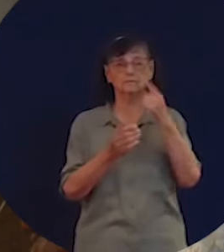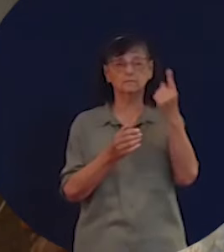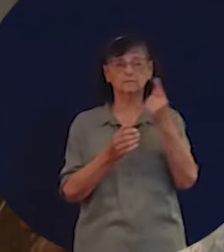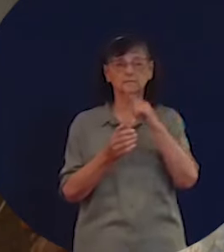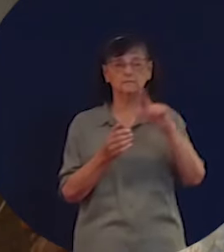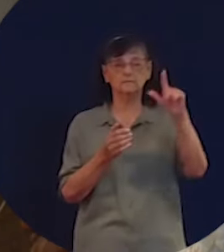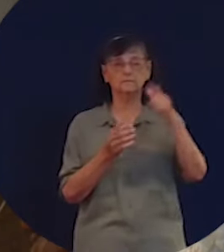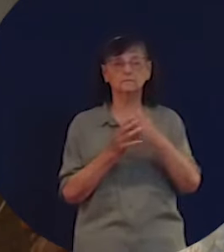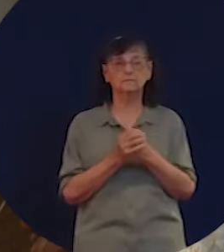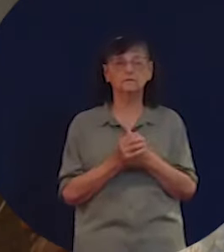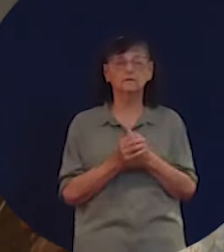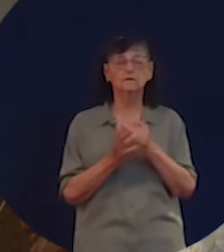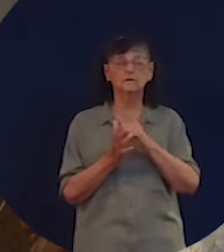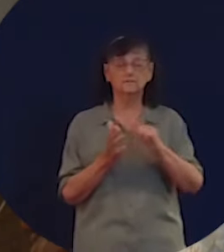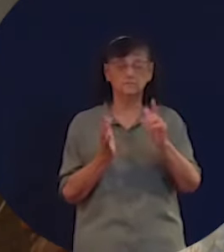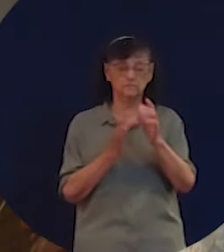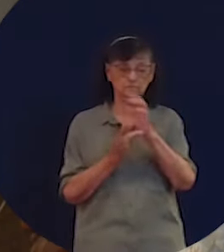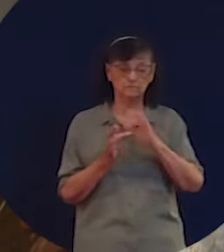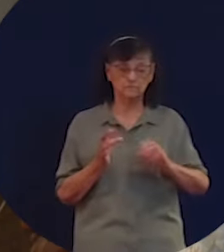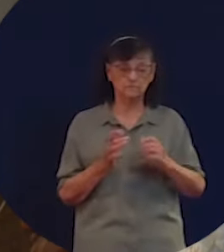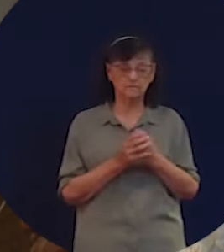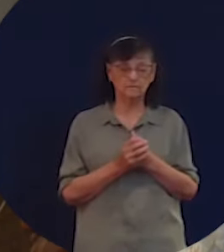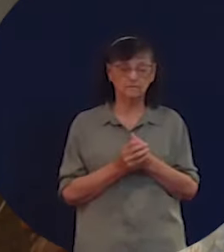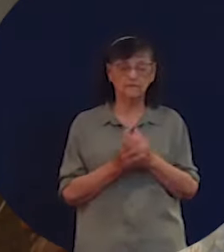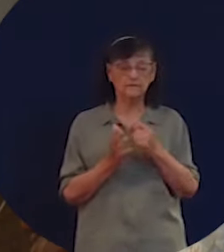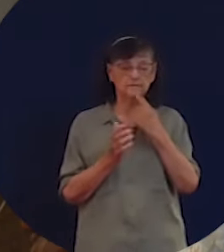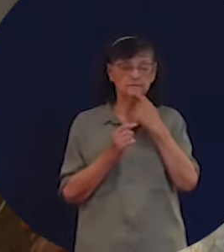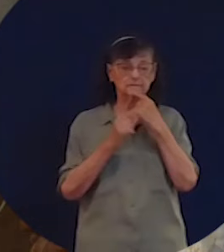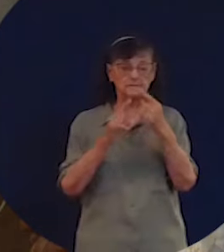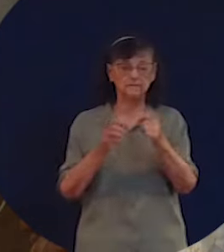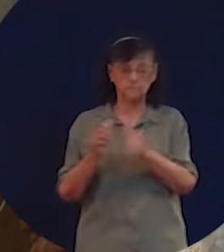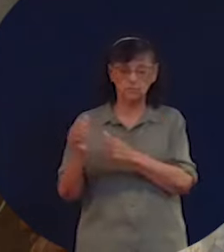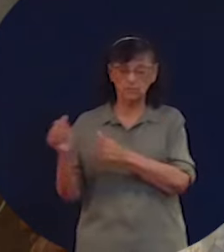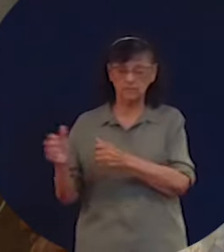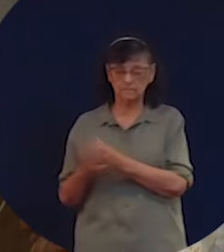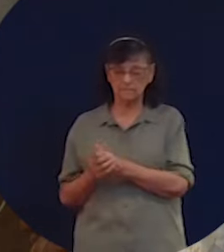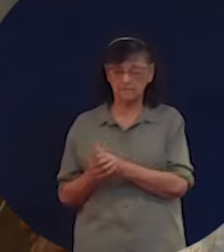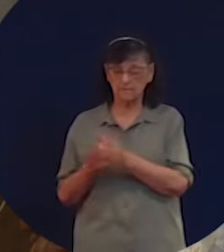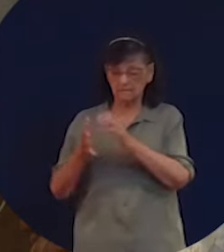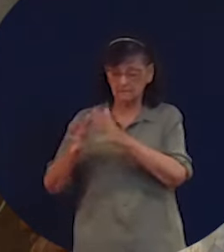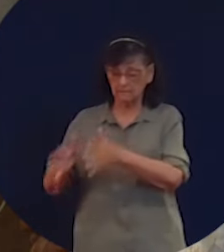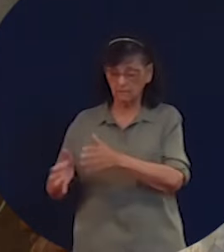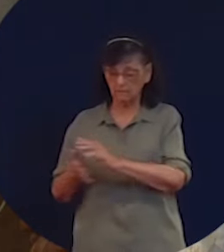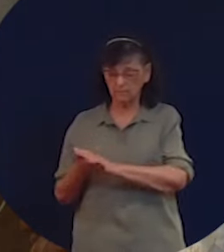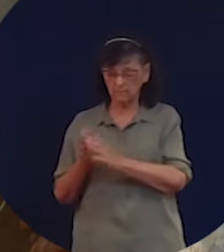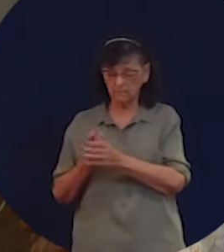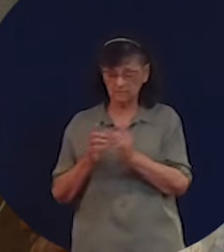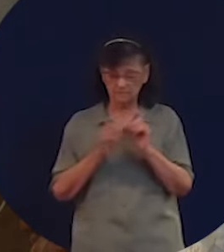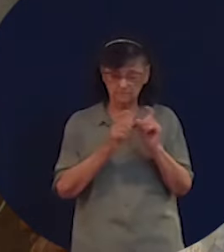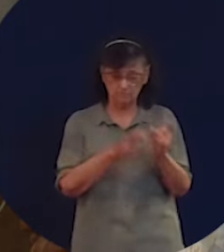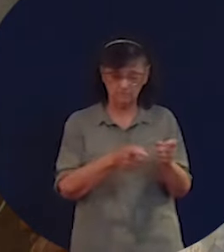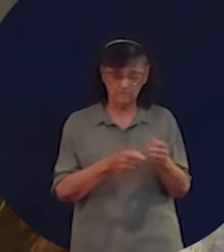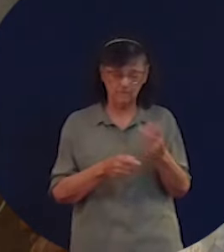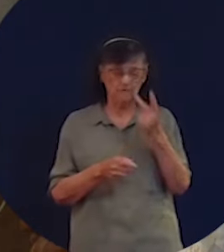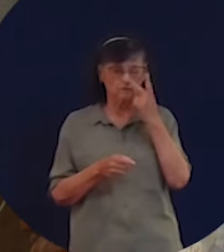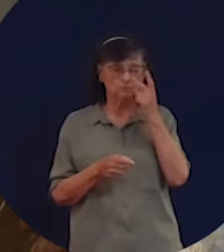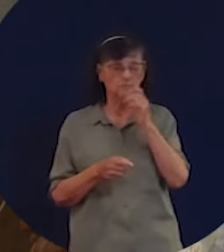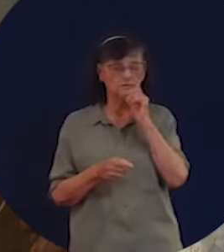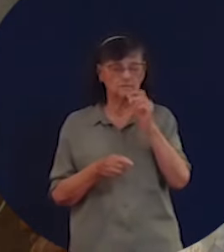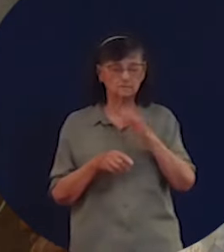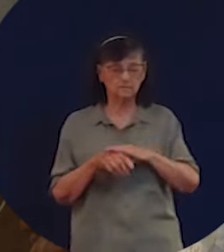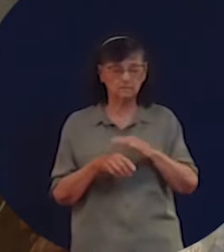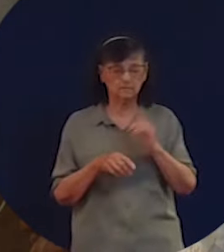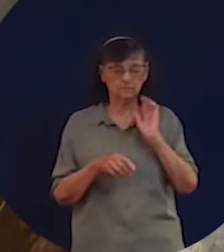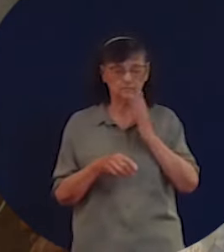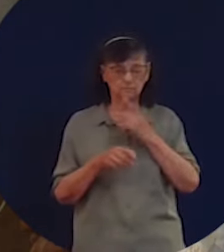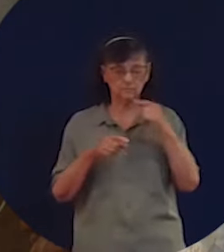siempre, Señor. Señor Jesucristo, que dijiste a tus apóstoles: la paz les dejo, mi paz les doy. No tengas